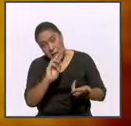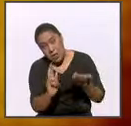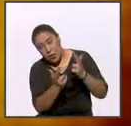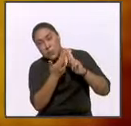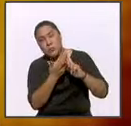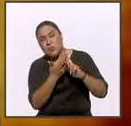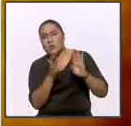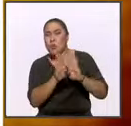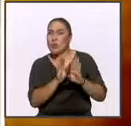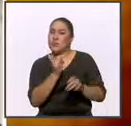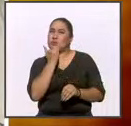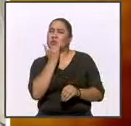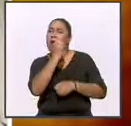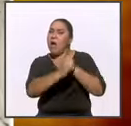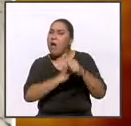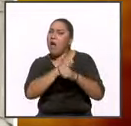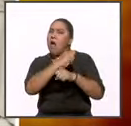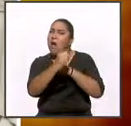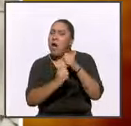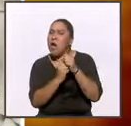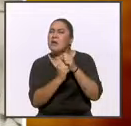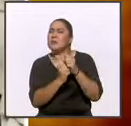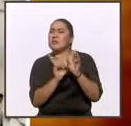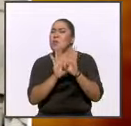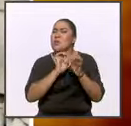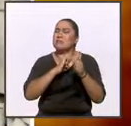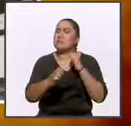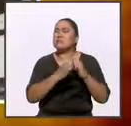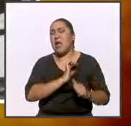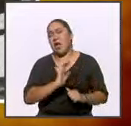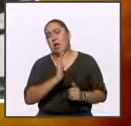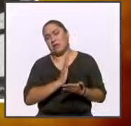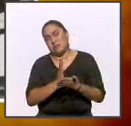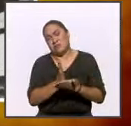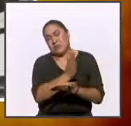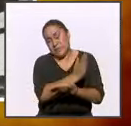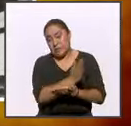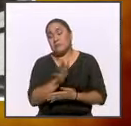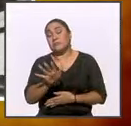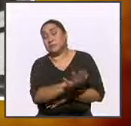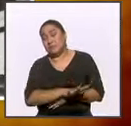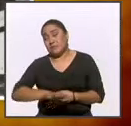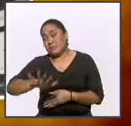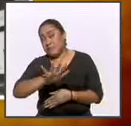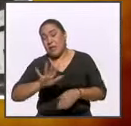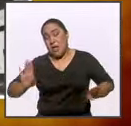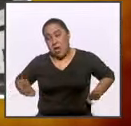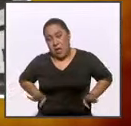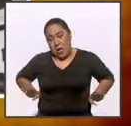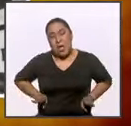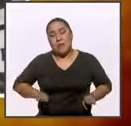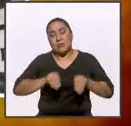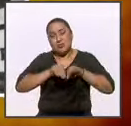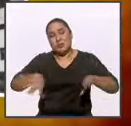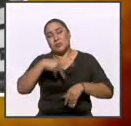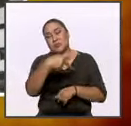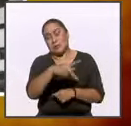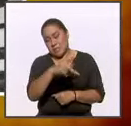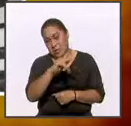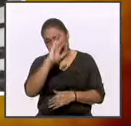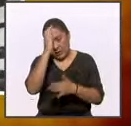solo a un enemigo histórico, sino también coyuntural. Un sector de la jerarquía y de los laicos católicos